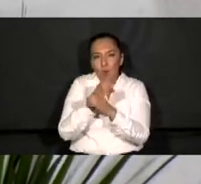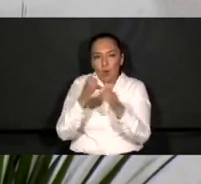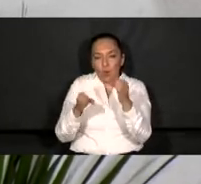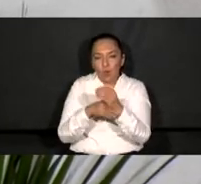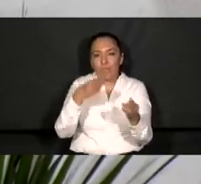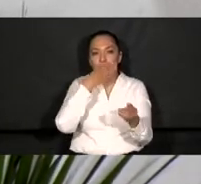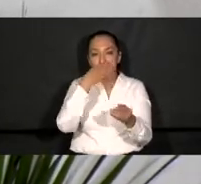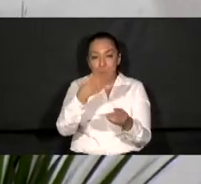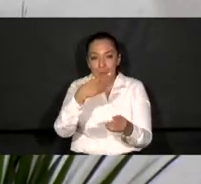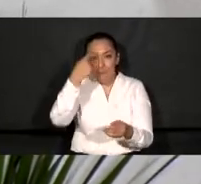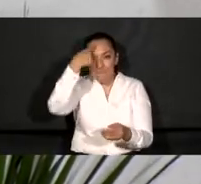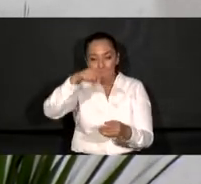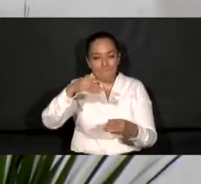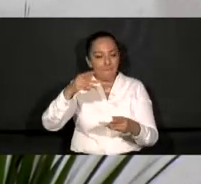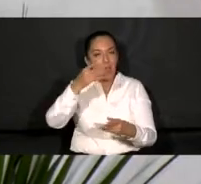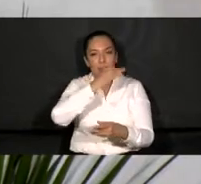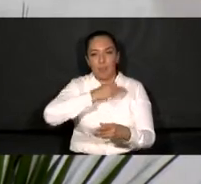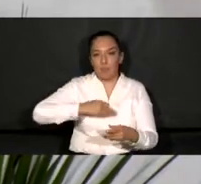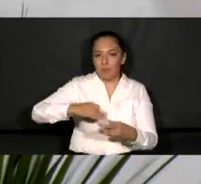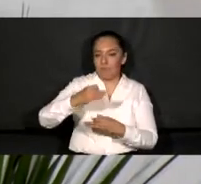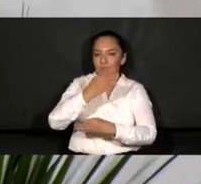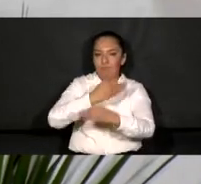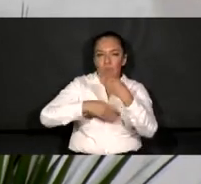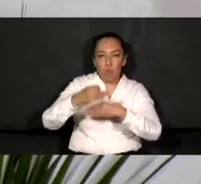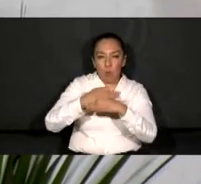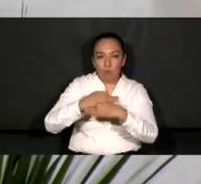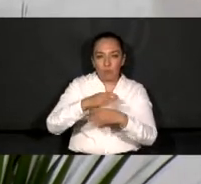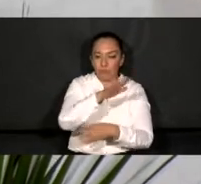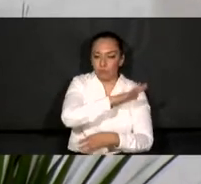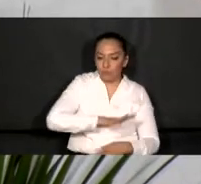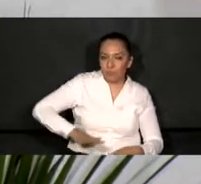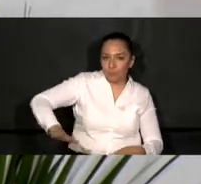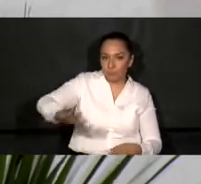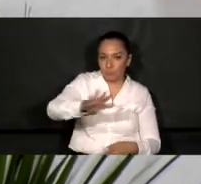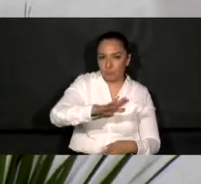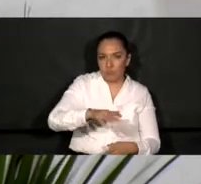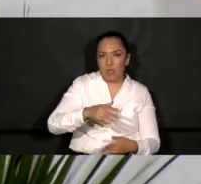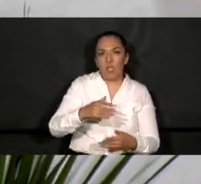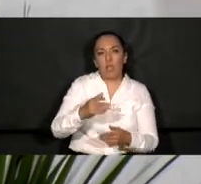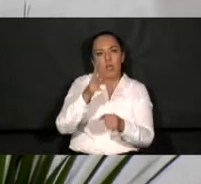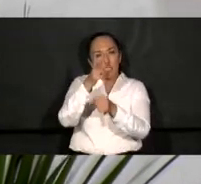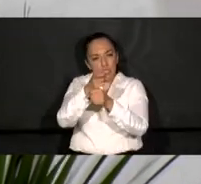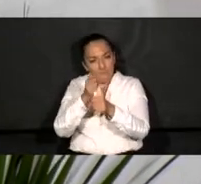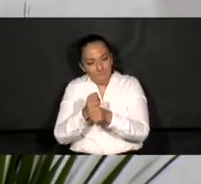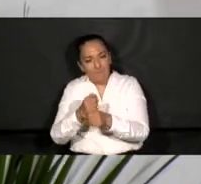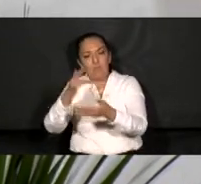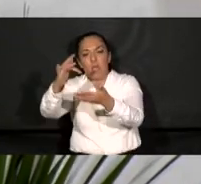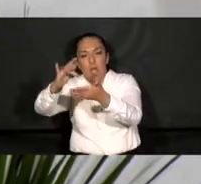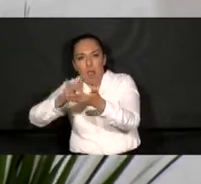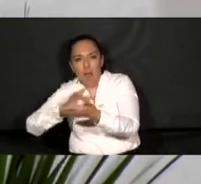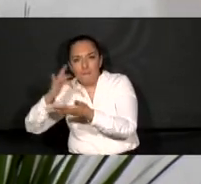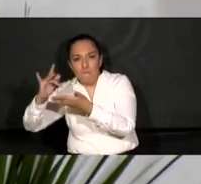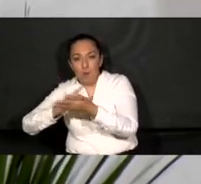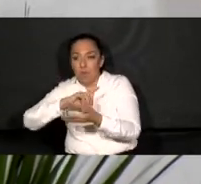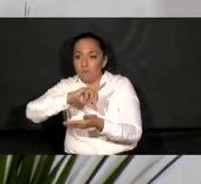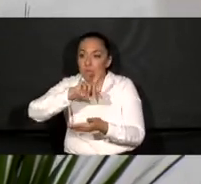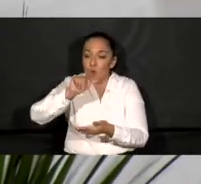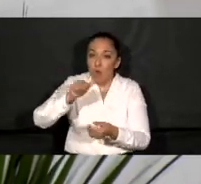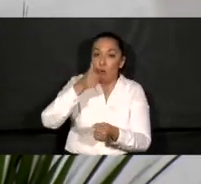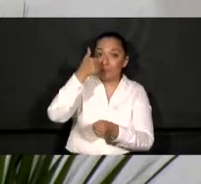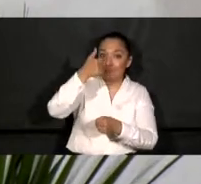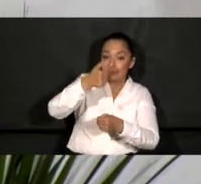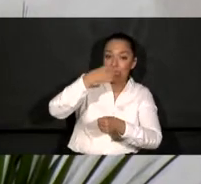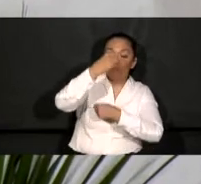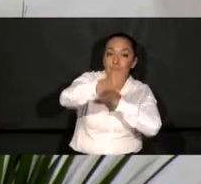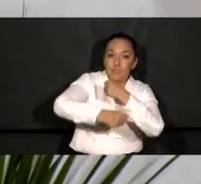los invito a que me acompañen y que al cabo de 6 años nos sintamos profundamente orgullosos de